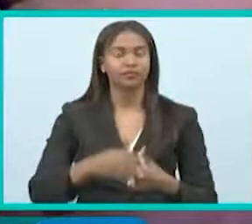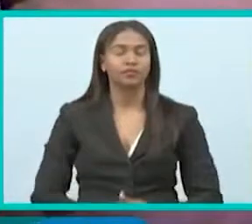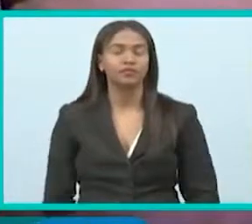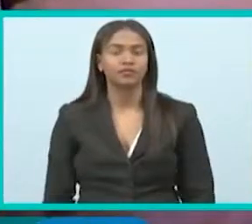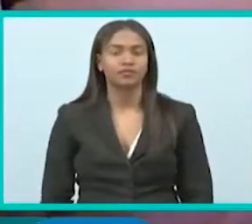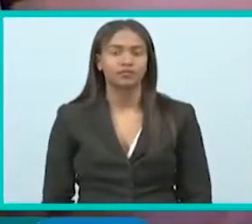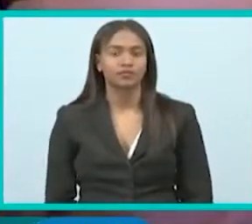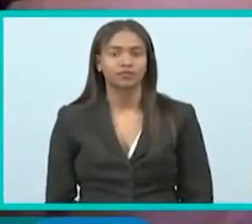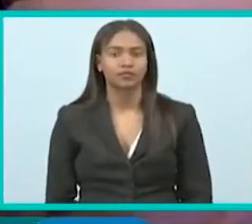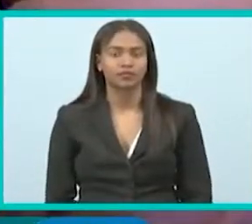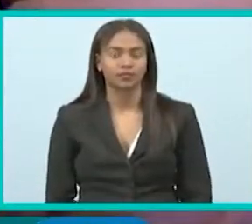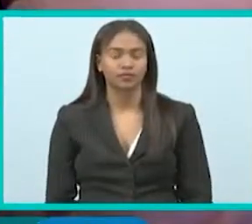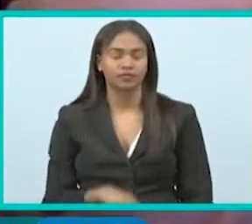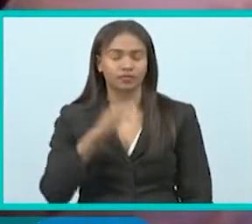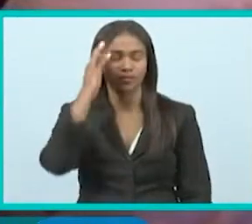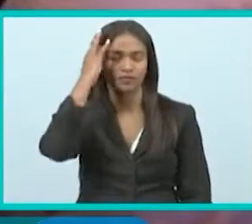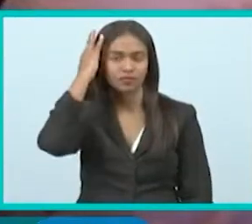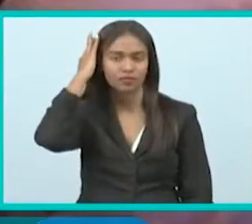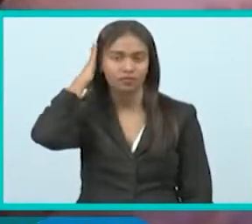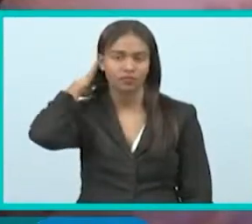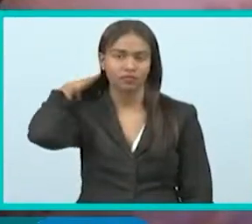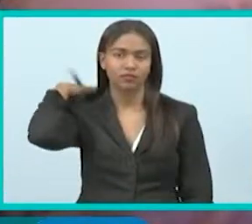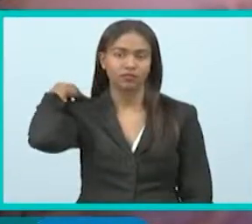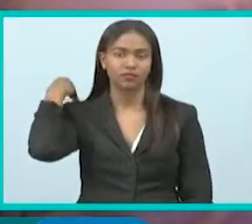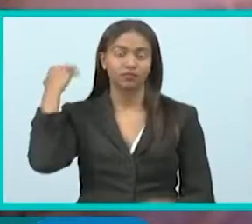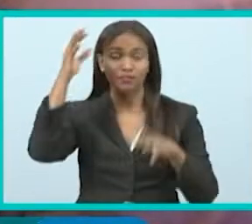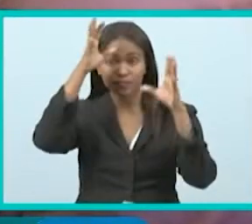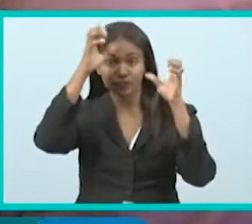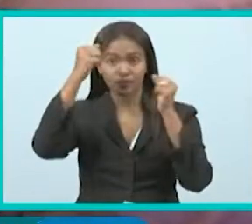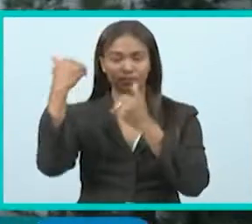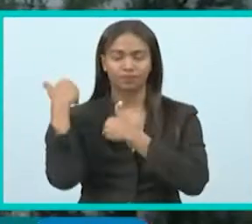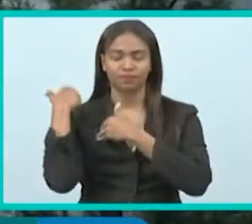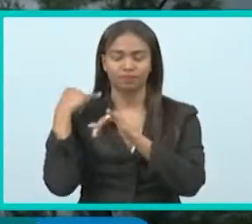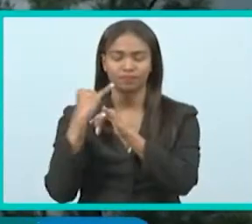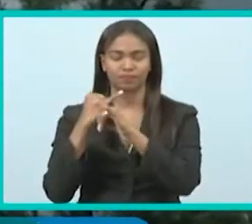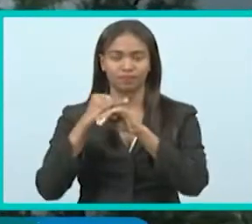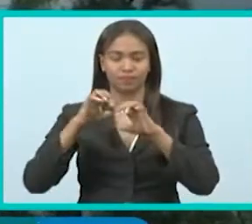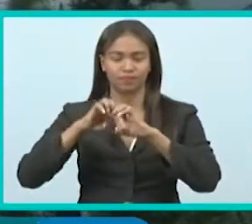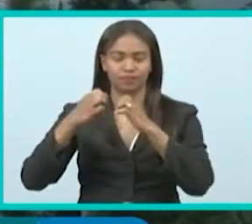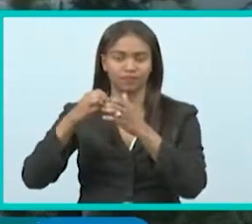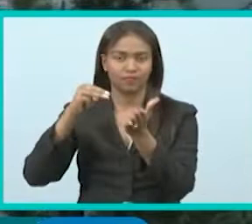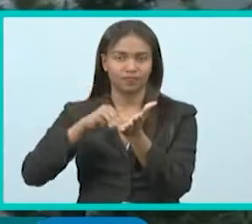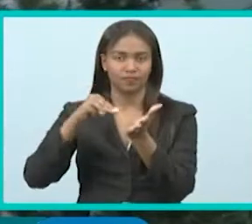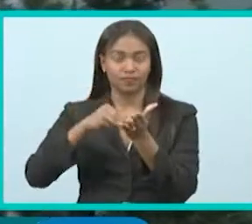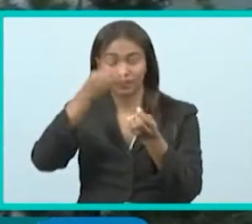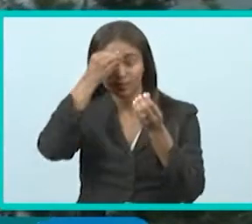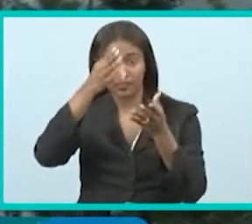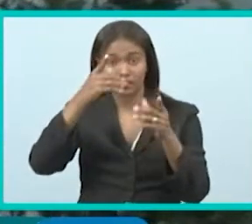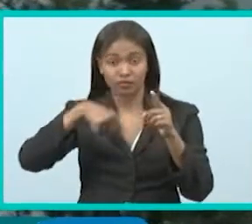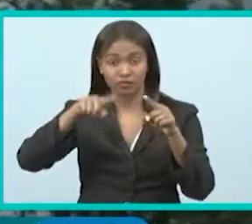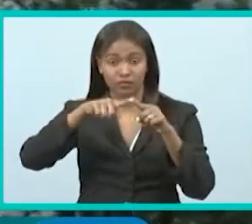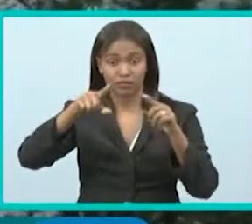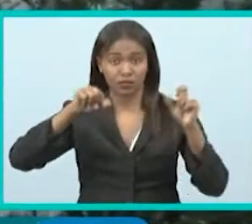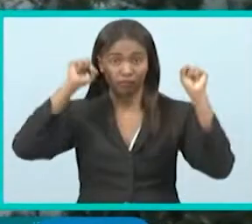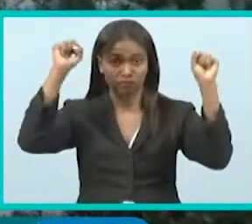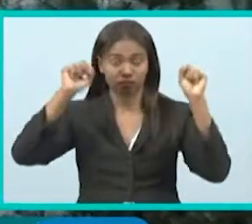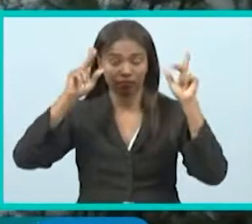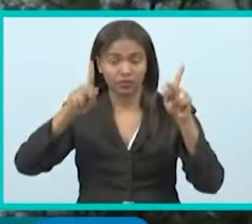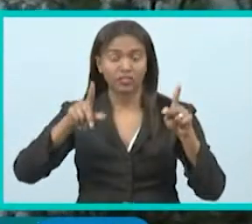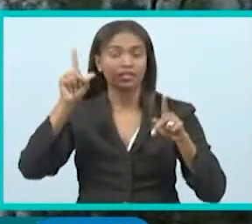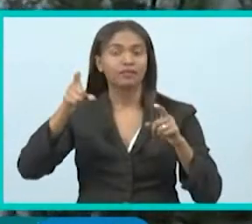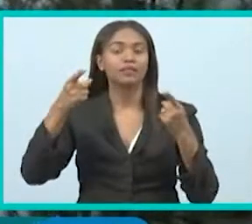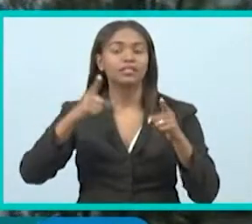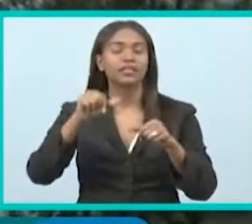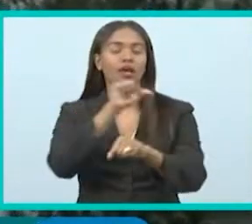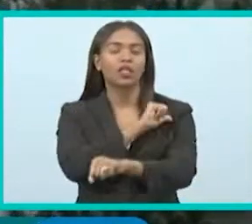El miércoles. El presidente del gremio que agrupa a los galenos en Encabe explicó que su llamado a la manifestación se debe a que